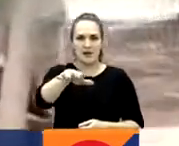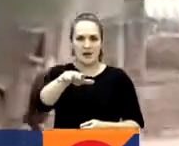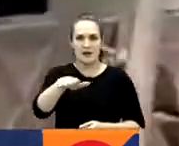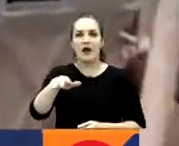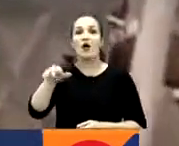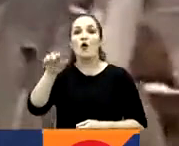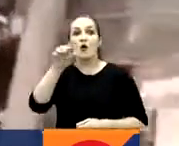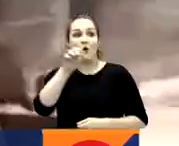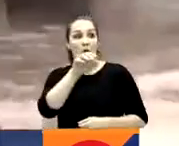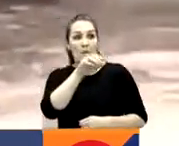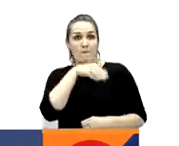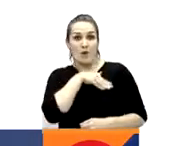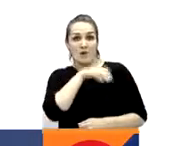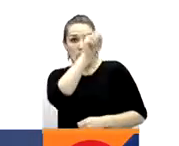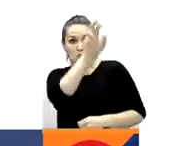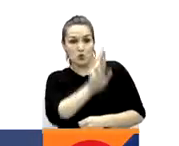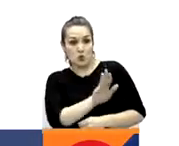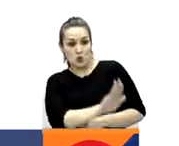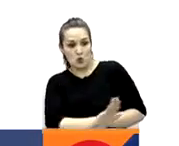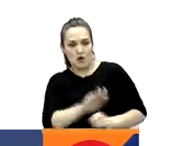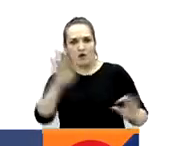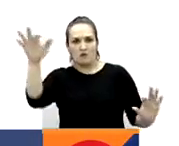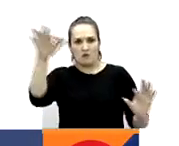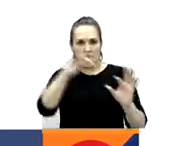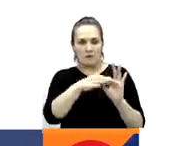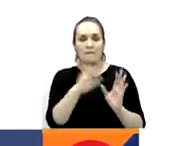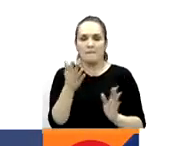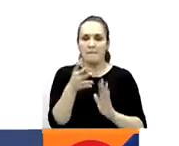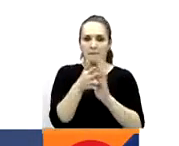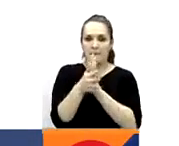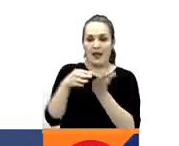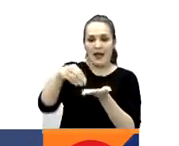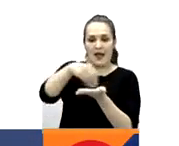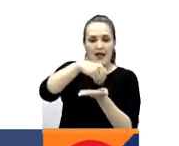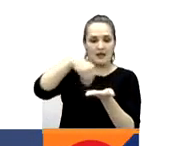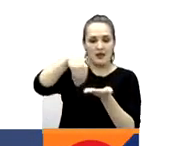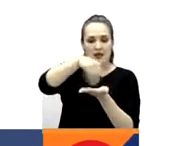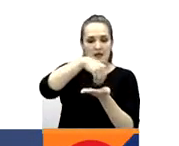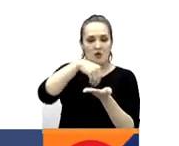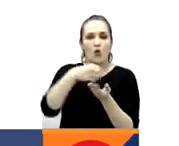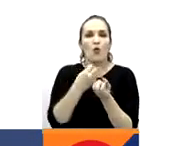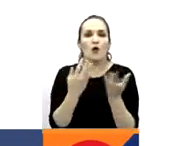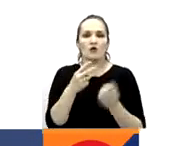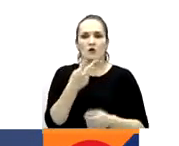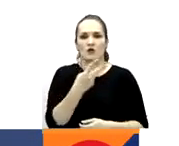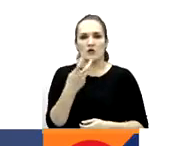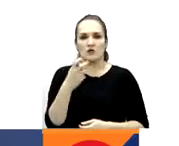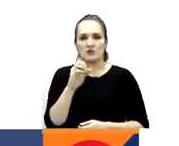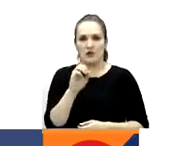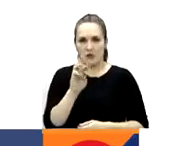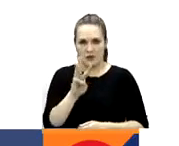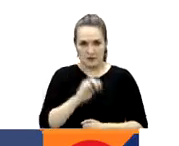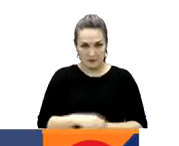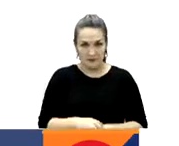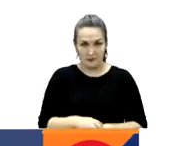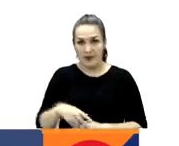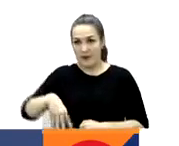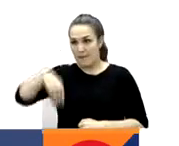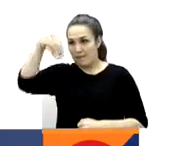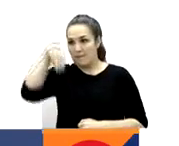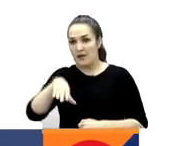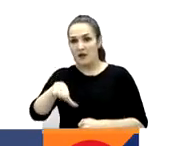Bolívar donde tiene competencia. Tendríamos en el departamento del Atlántico 203 hombres, en el departamento del